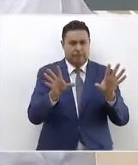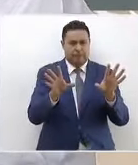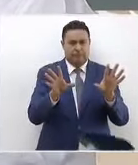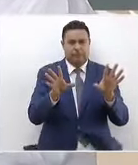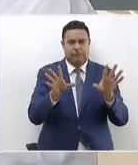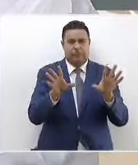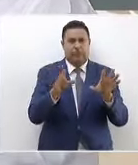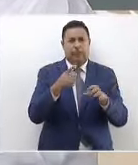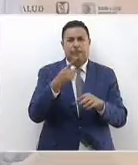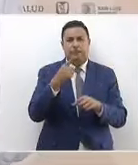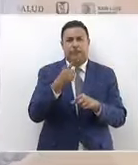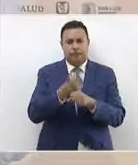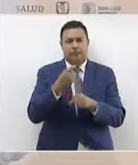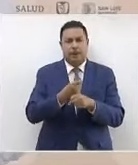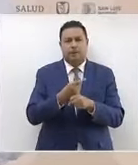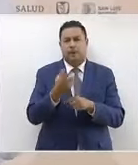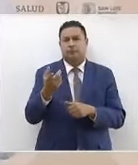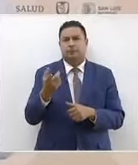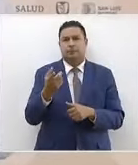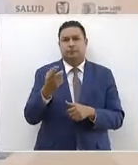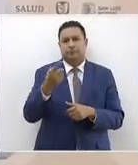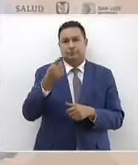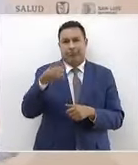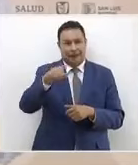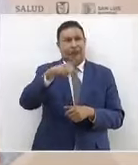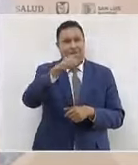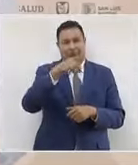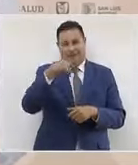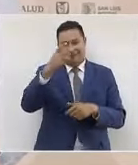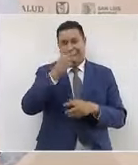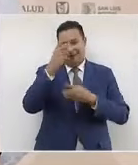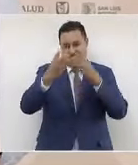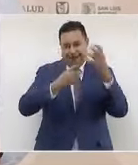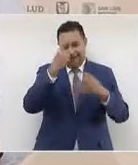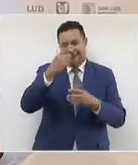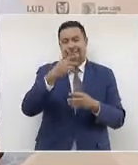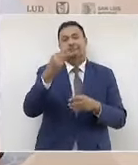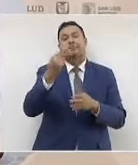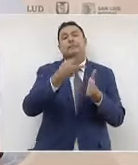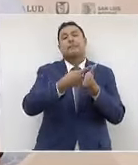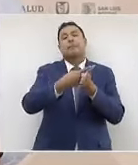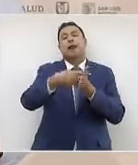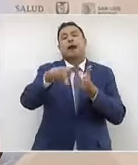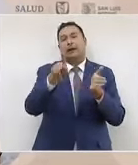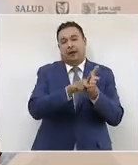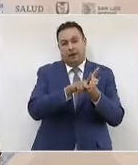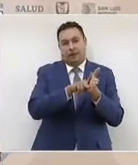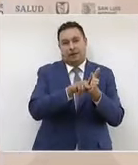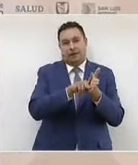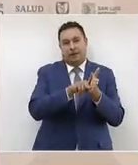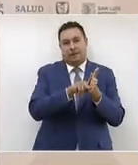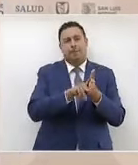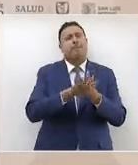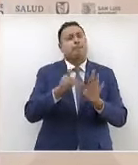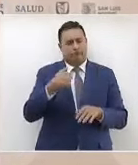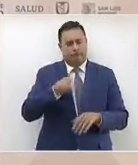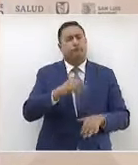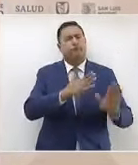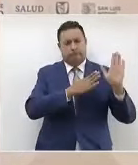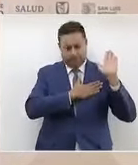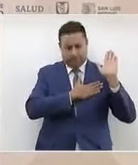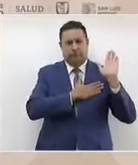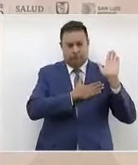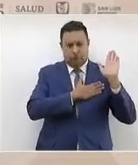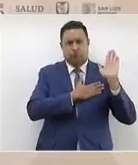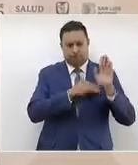lo que están demandando las compañeras y los compañeros, la basificación. O sea, vamos a cumplir el compromiso